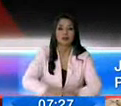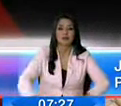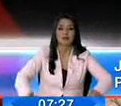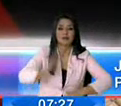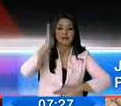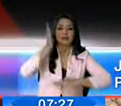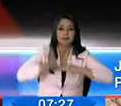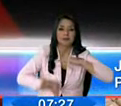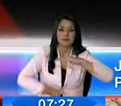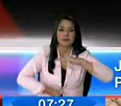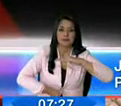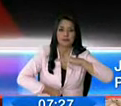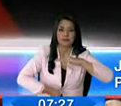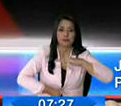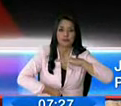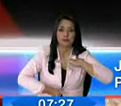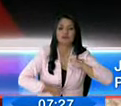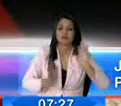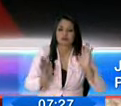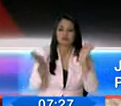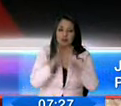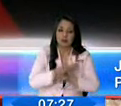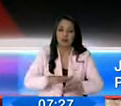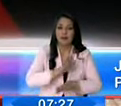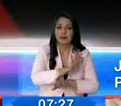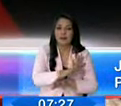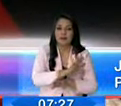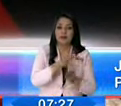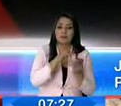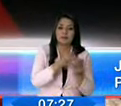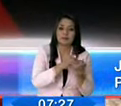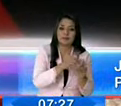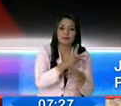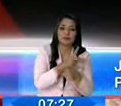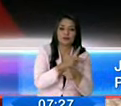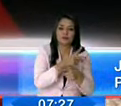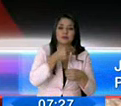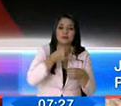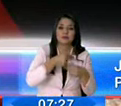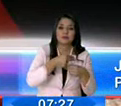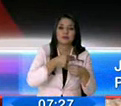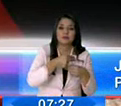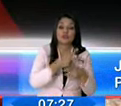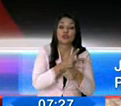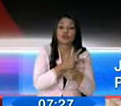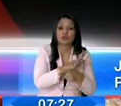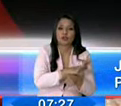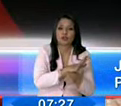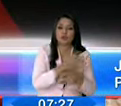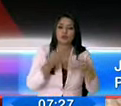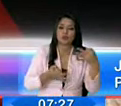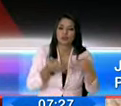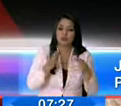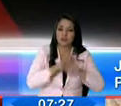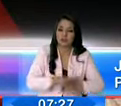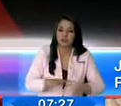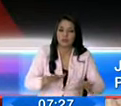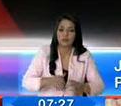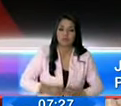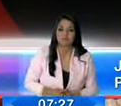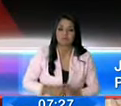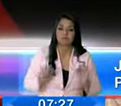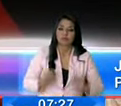tienen, el término que tienen los señores miembros del Consejo de la Judicatura